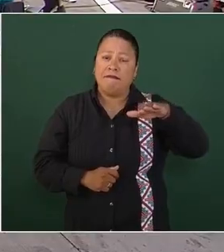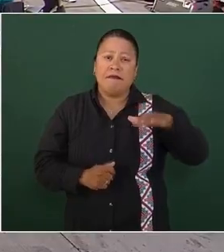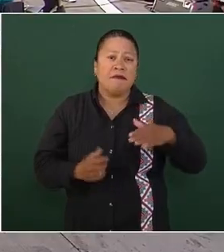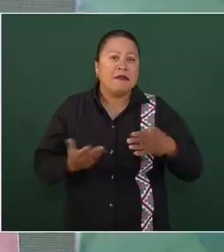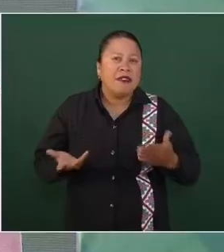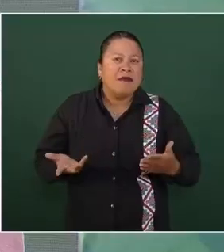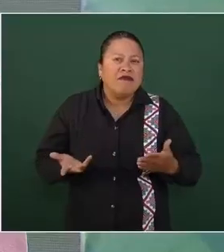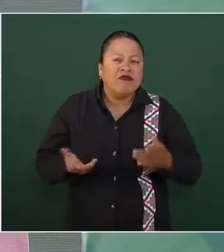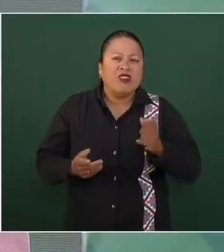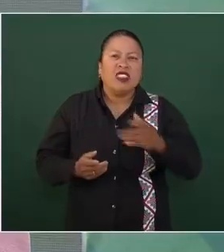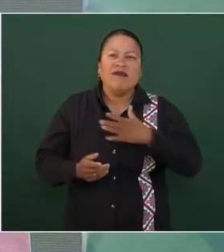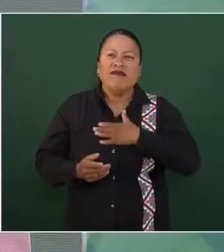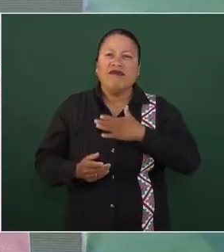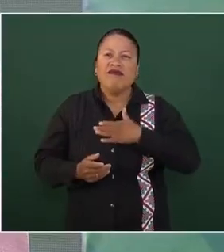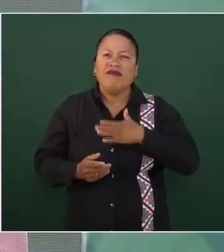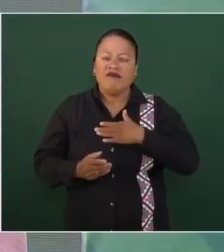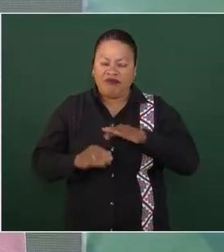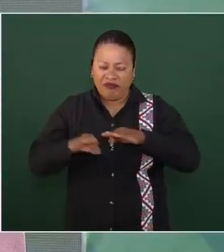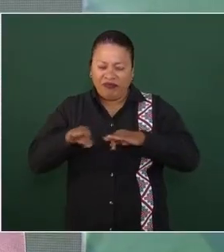representamos